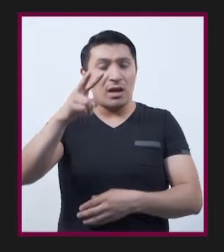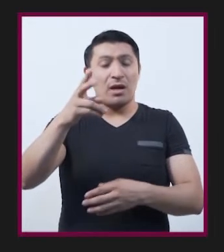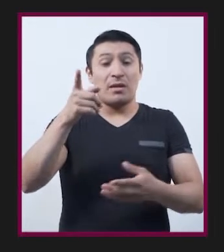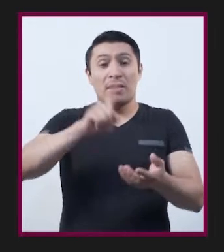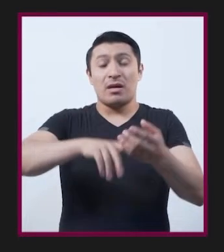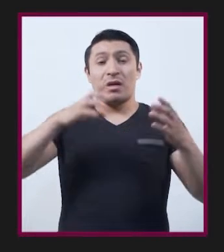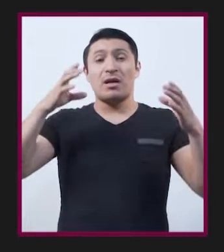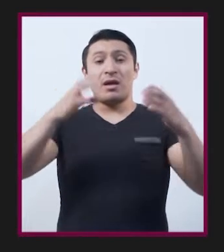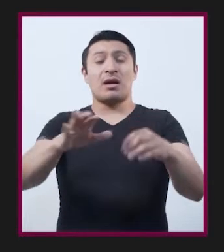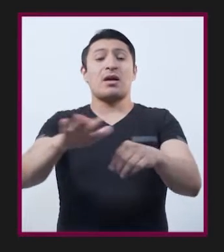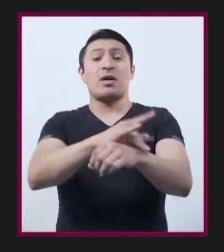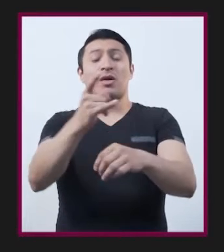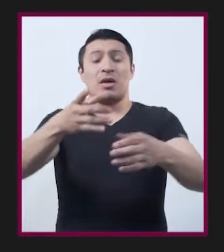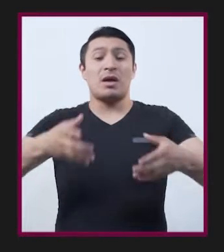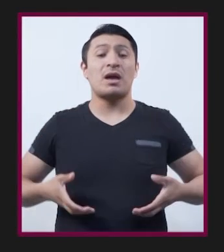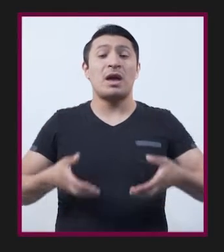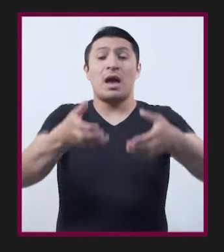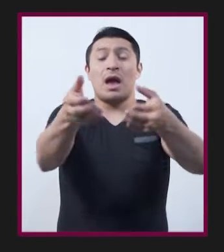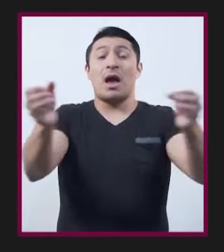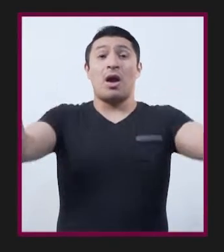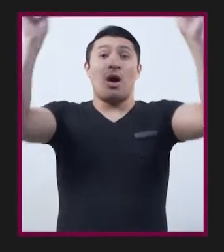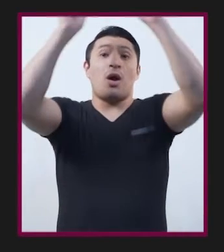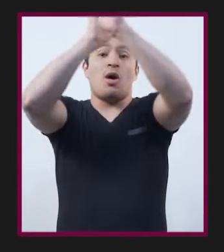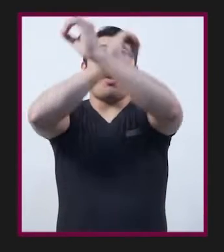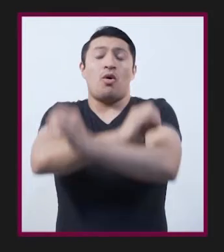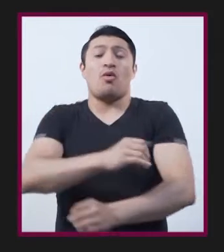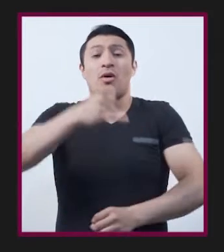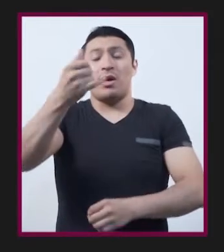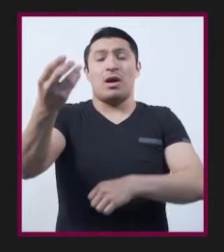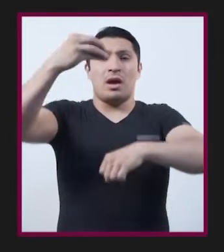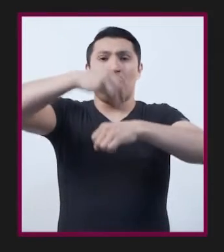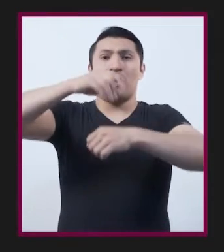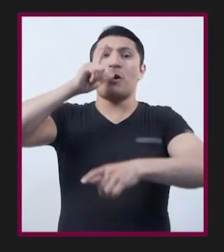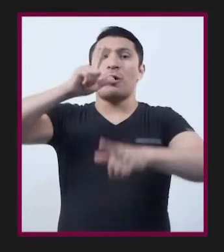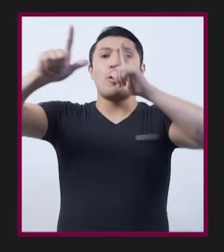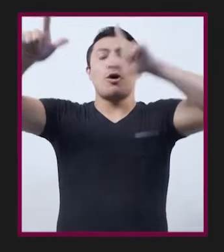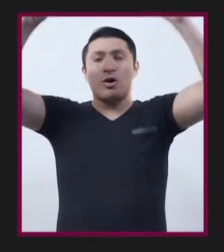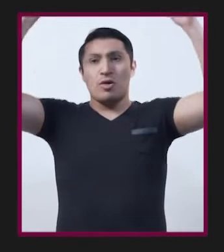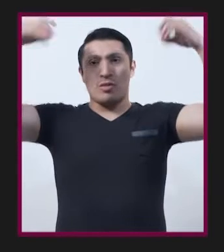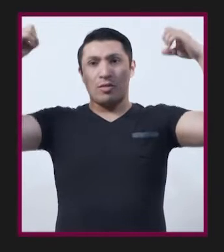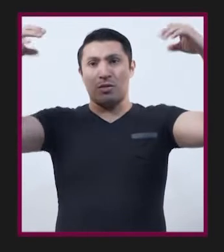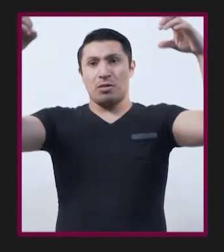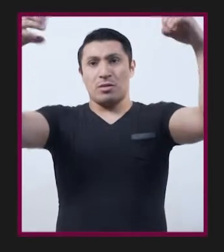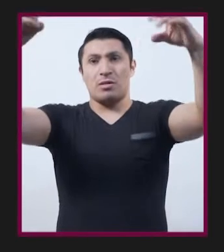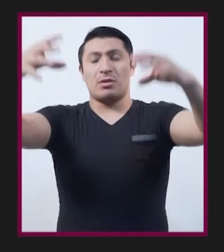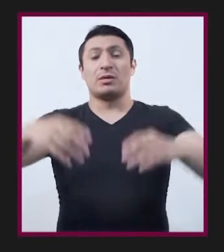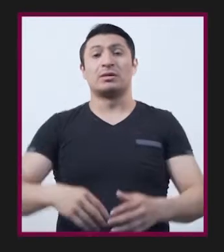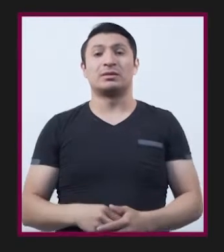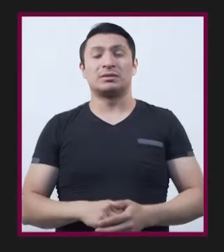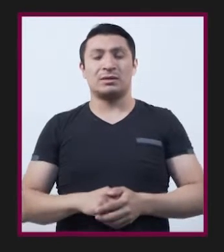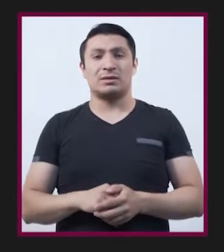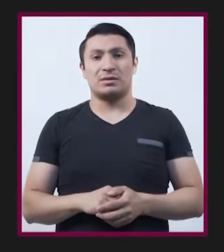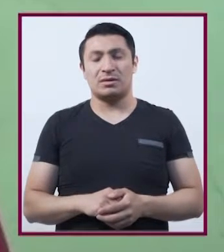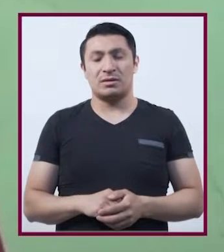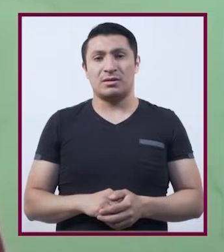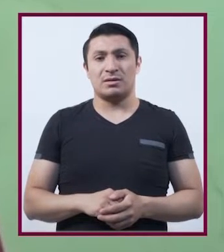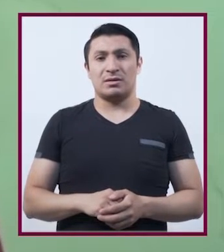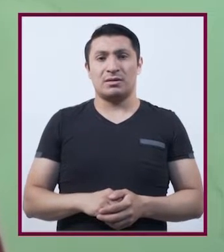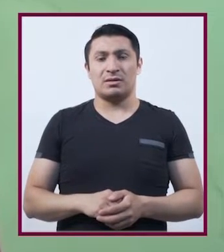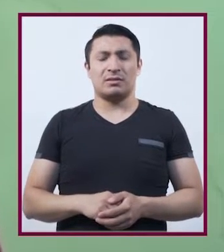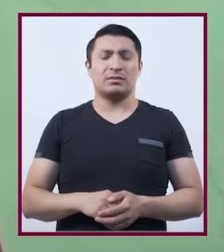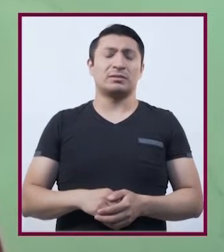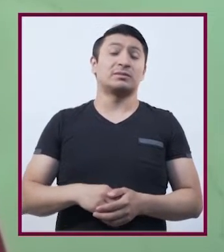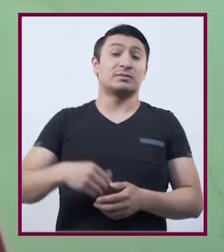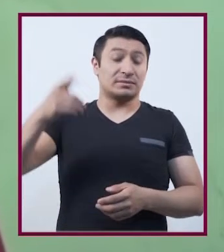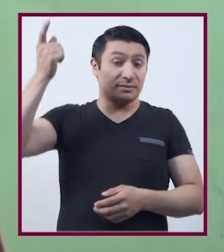Pues actualmente yo lo vi reflejado en mi colonia, ya que las calles estaban muy oscuras y pusieron el alumbrado.